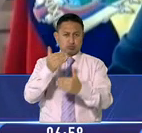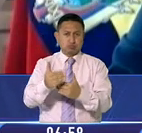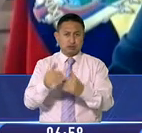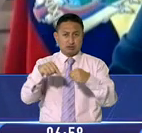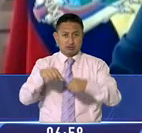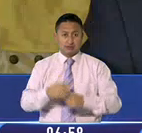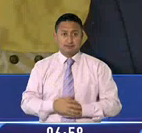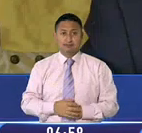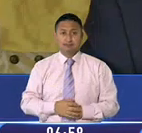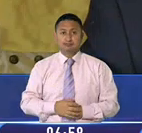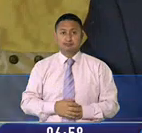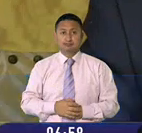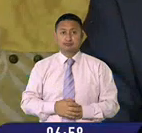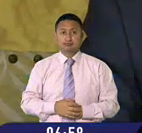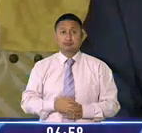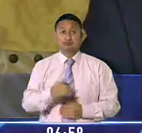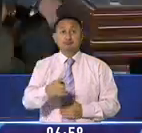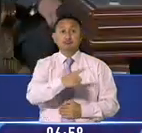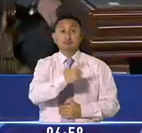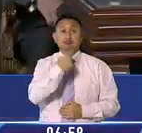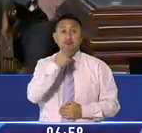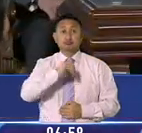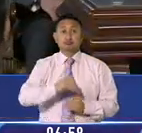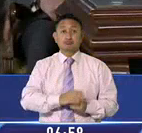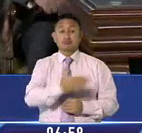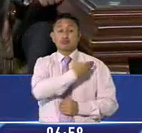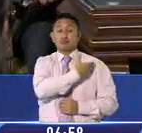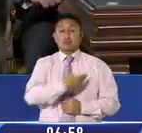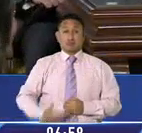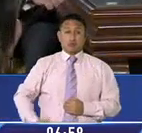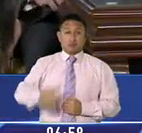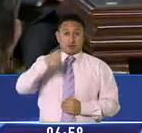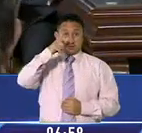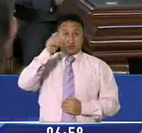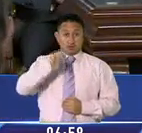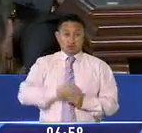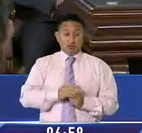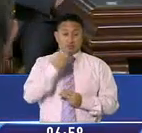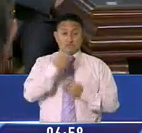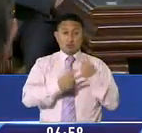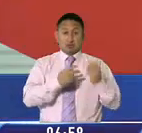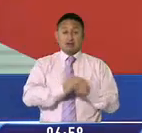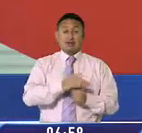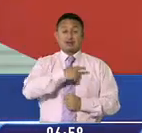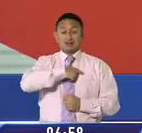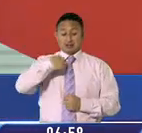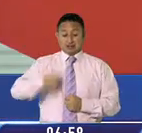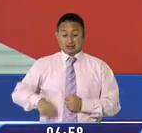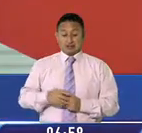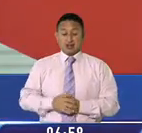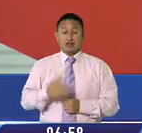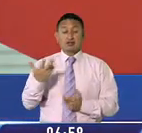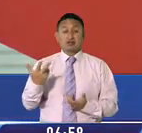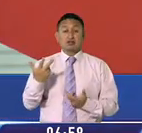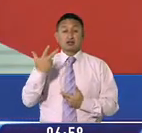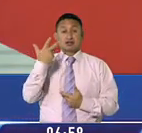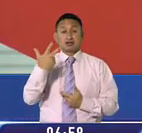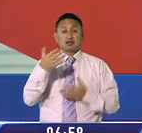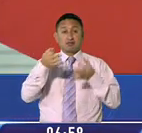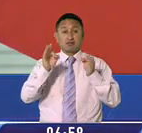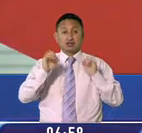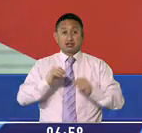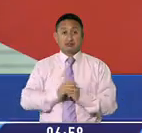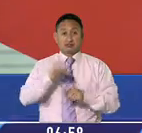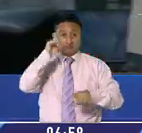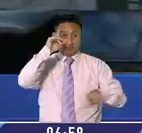Holguín confirmó que el presidente Lasso visitará China el 3 de febrero con el objetivo de trazar puntos clave para un